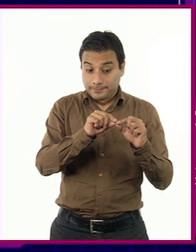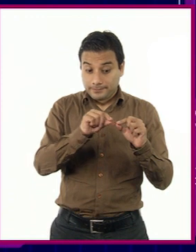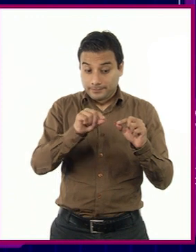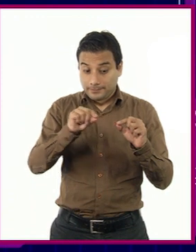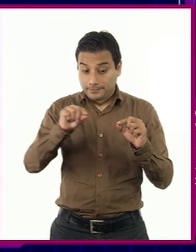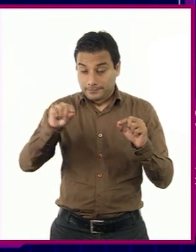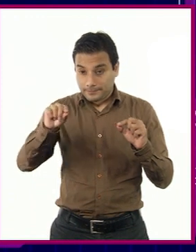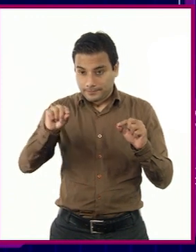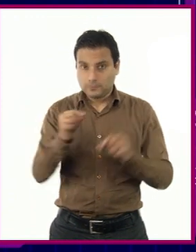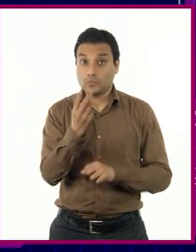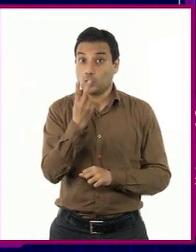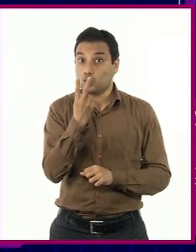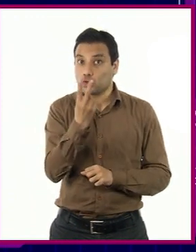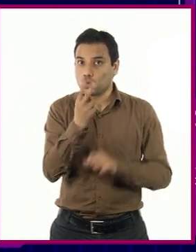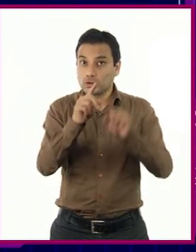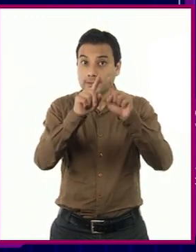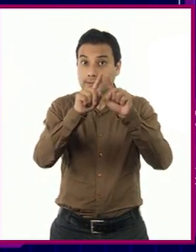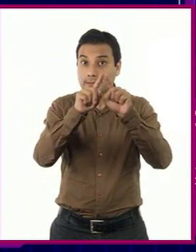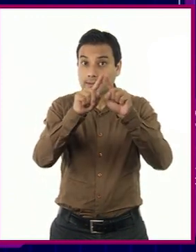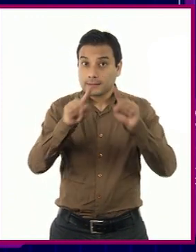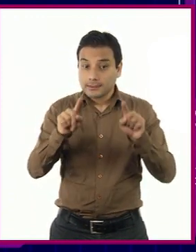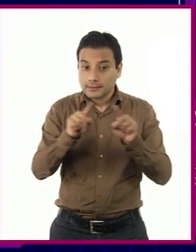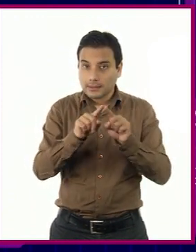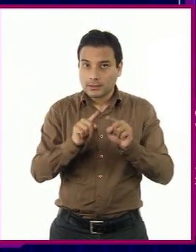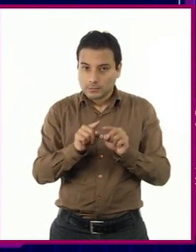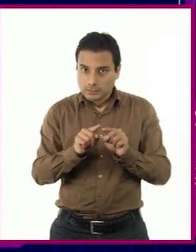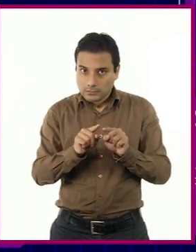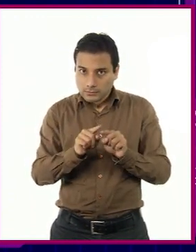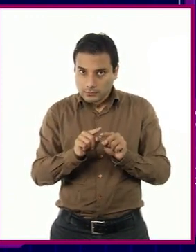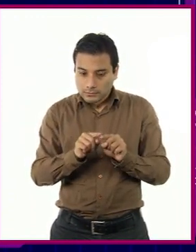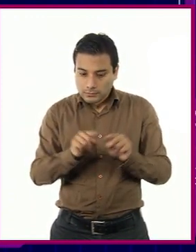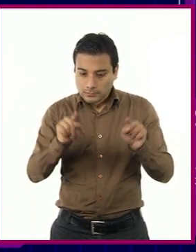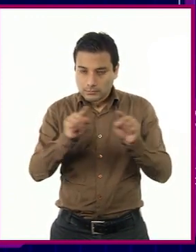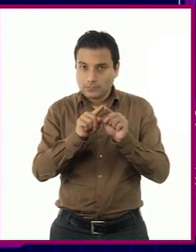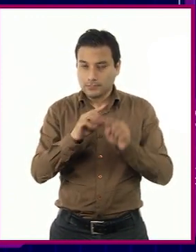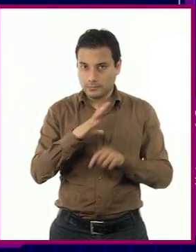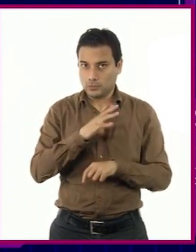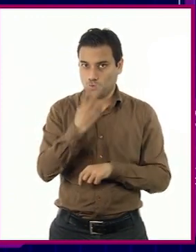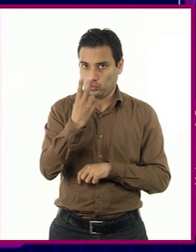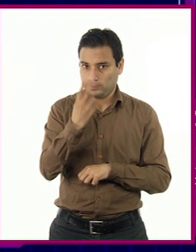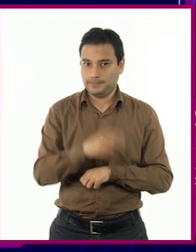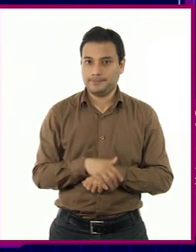que comparten un lado, la diagonal, como se muestra en la figura.